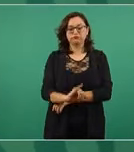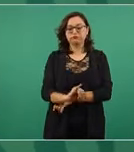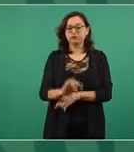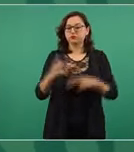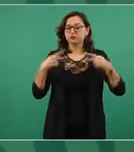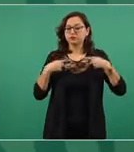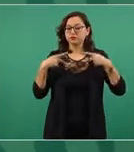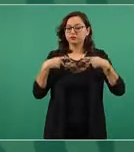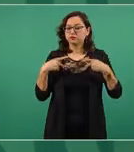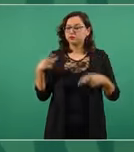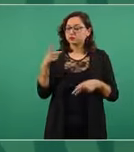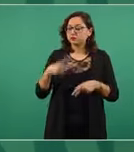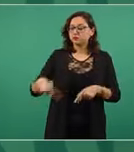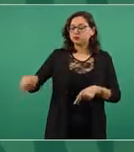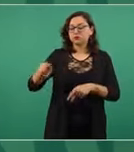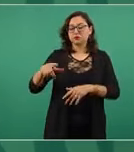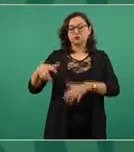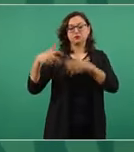a quienes luchan